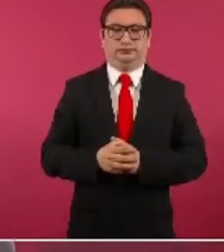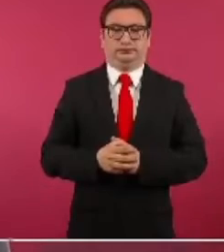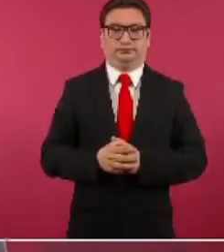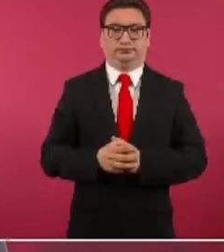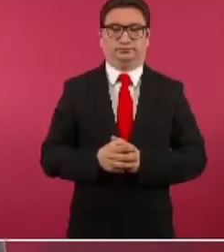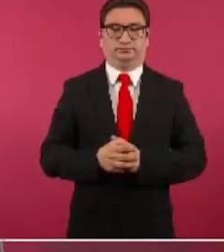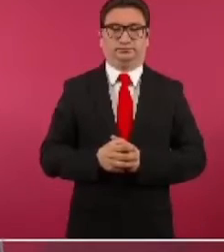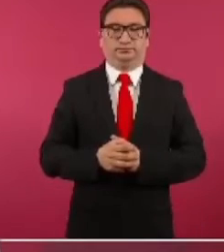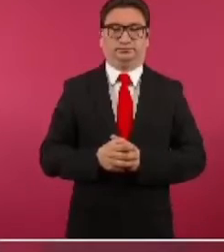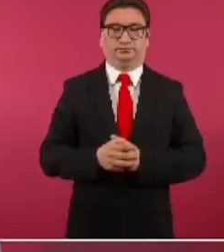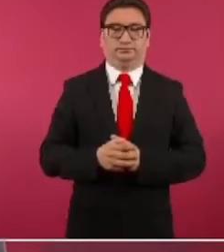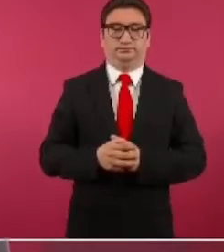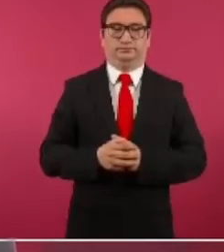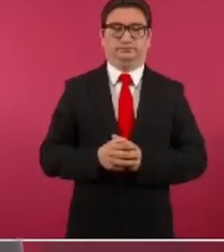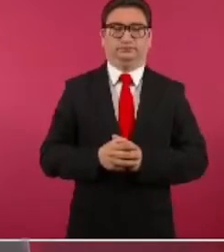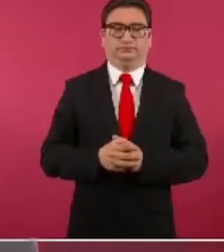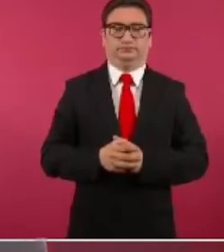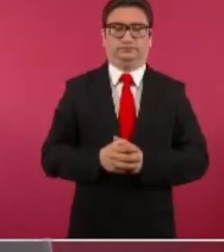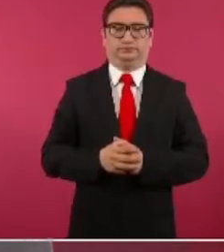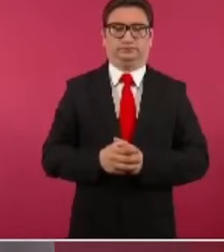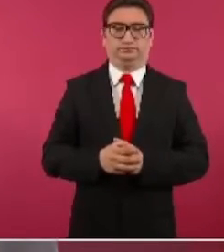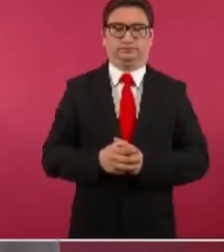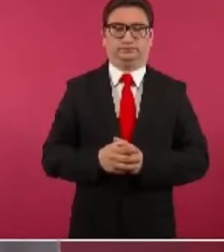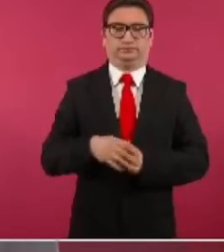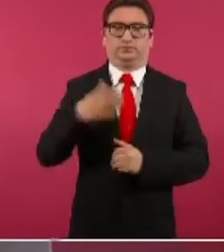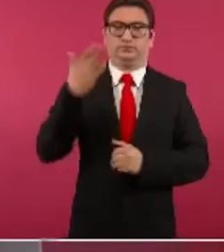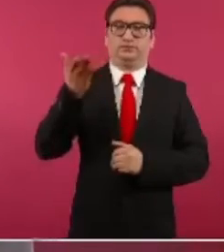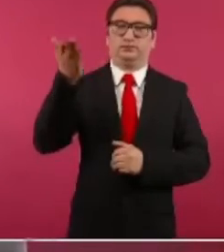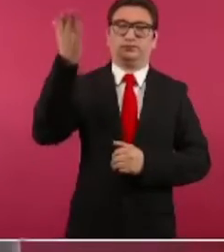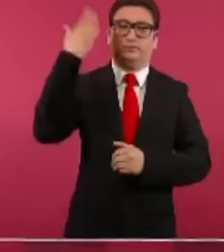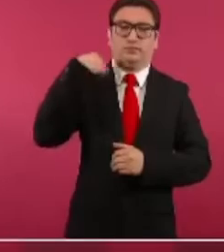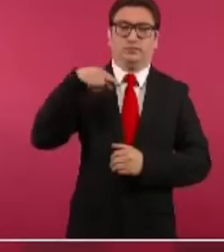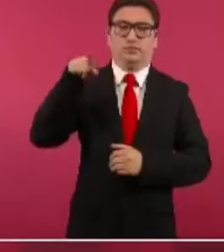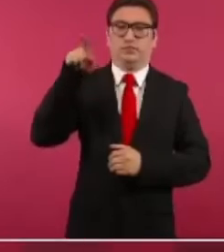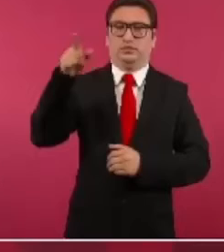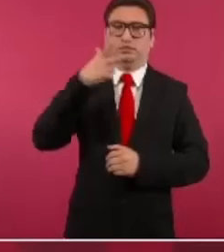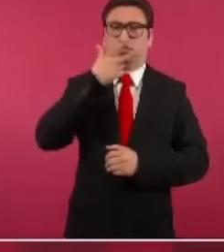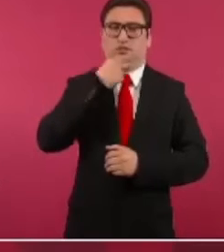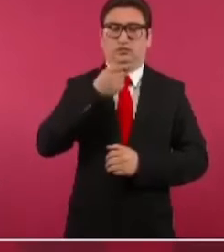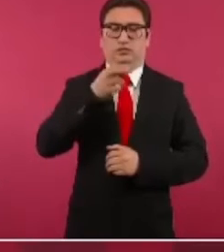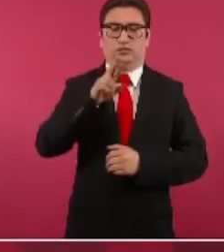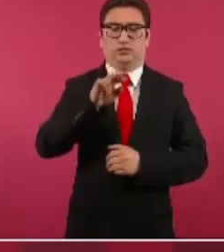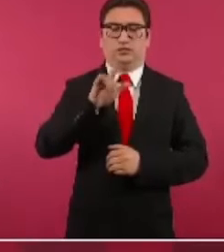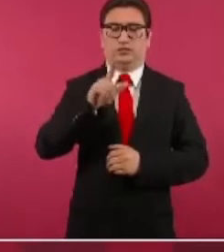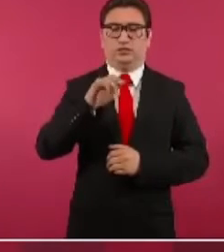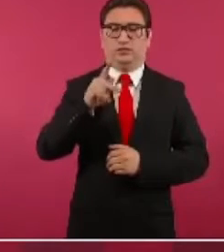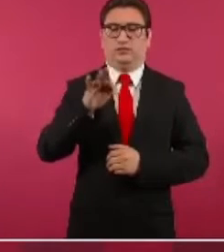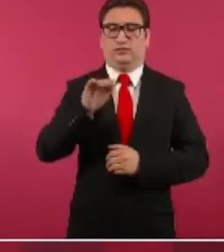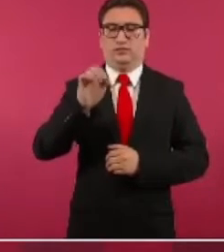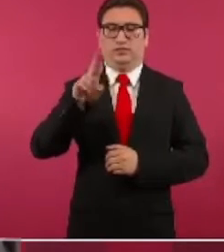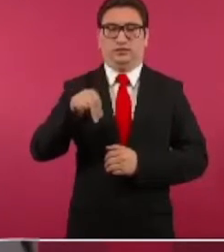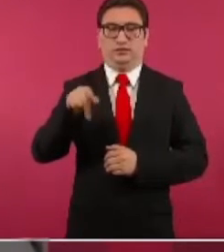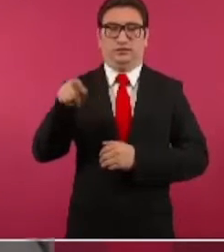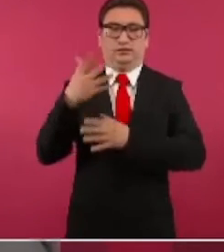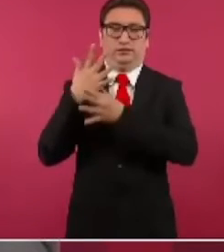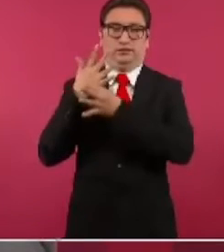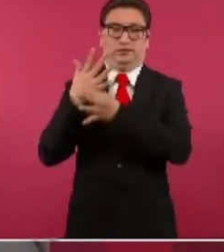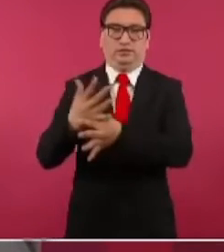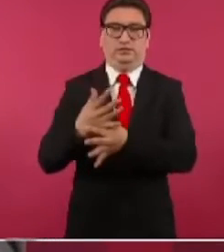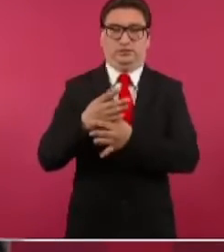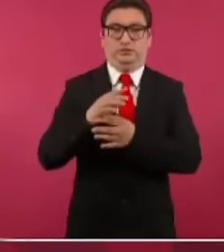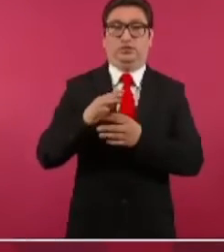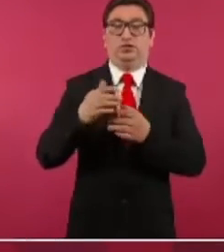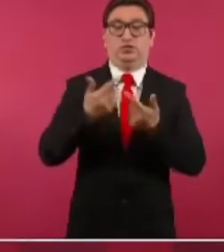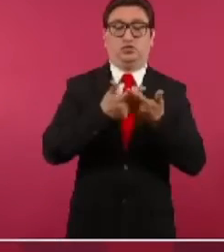nos los dijo Larry Fink, hay dos bloques de países: los que supieron manejar